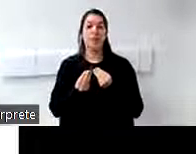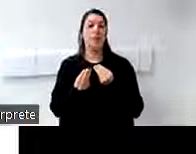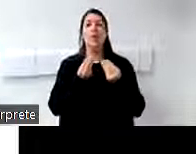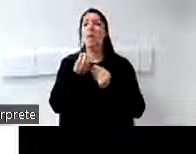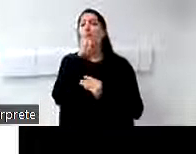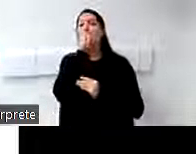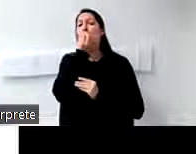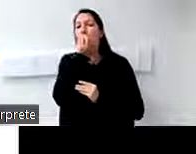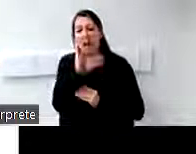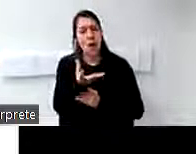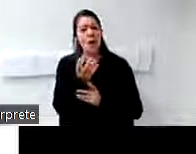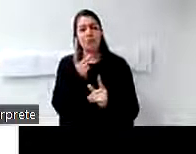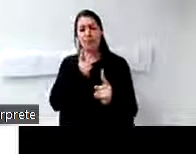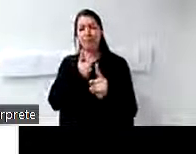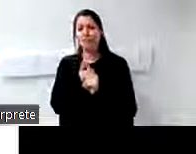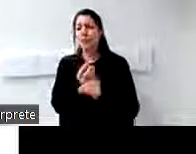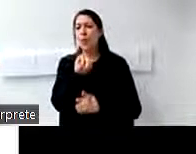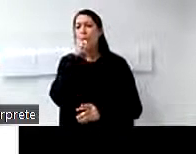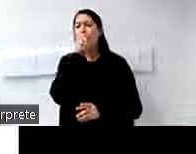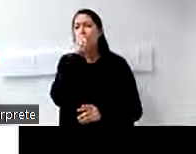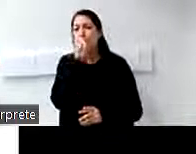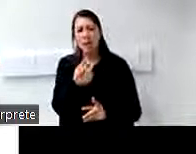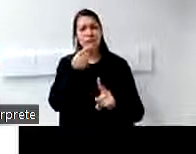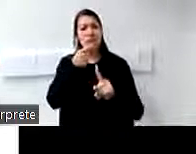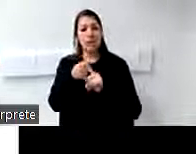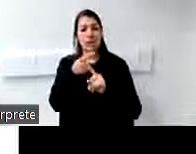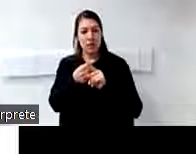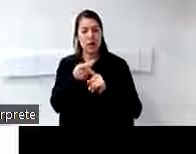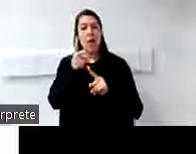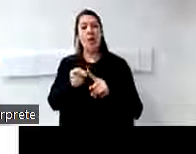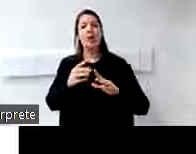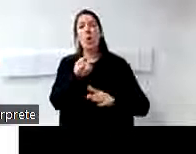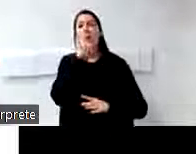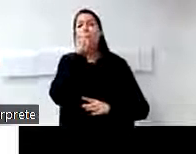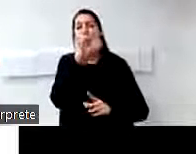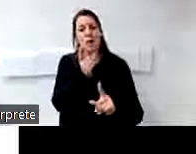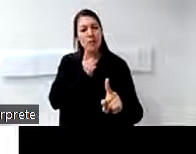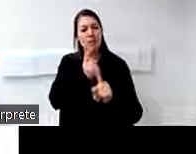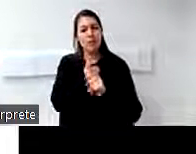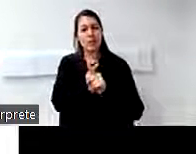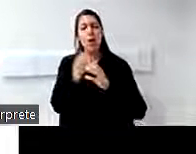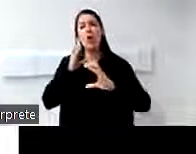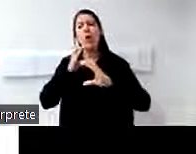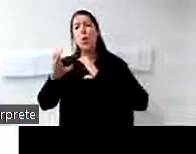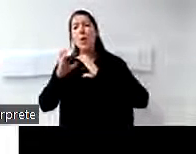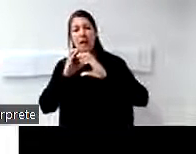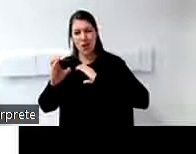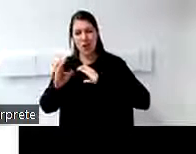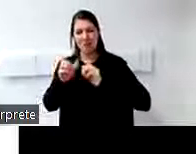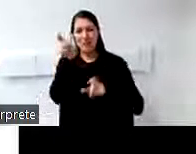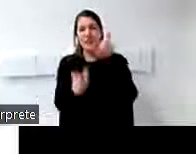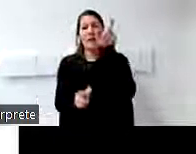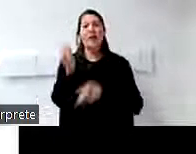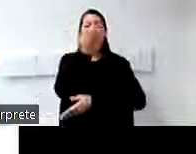mejorar el buen trato. Fíjense que el acento está en el buen trato y en el aspecto de comunicación de